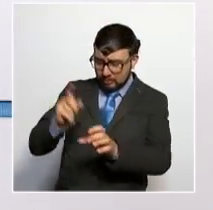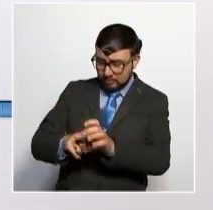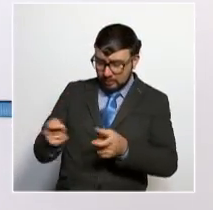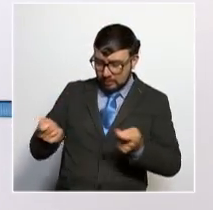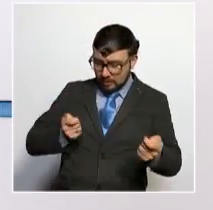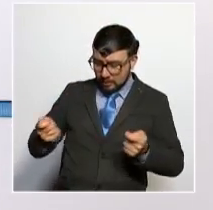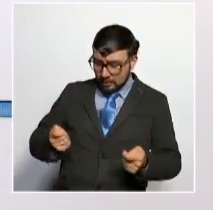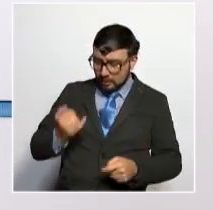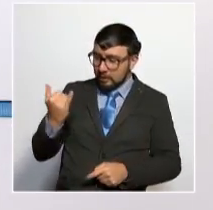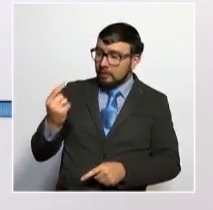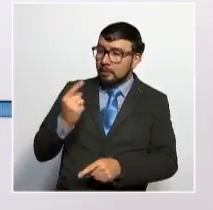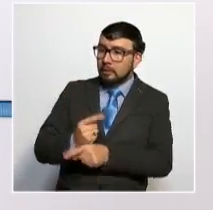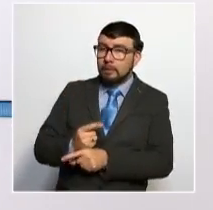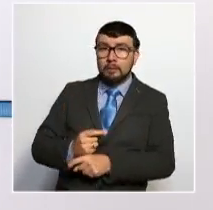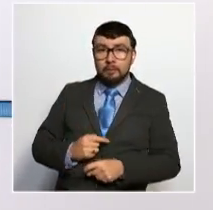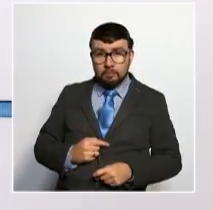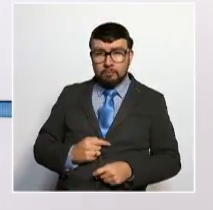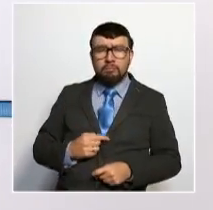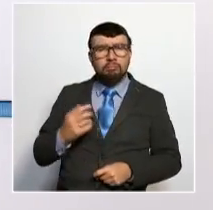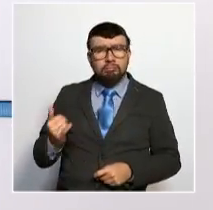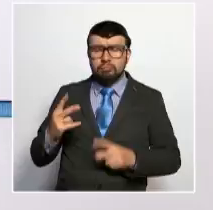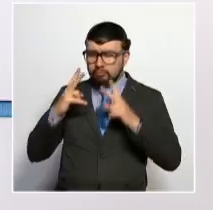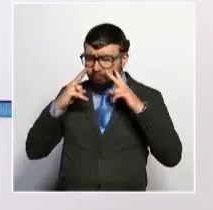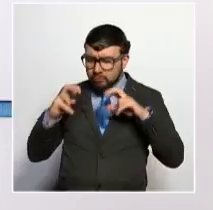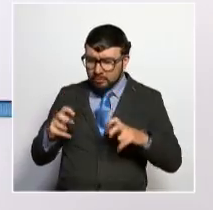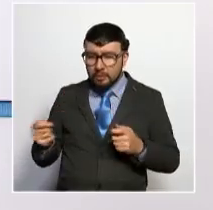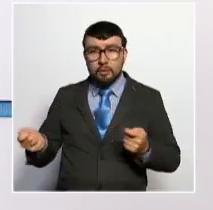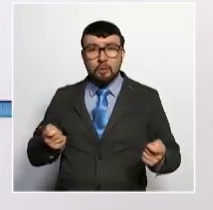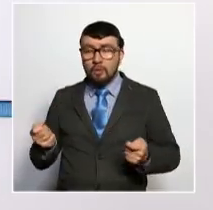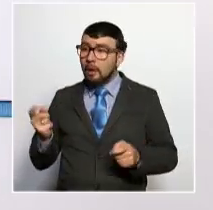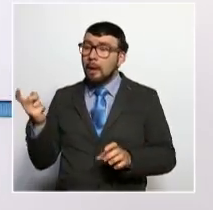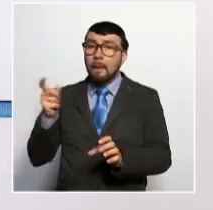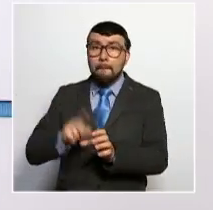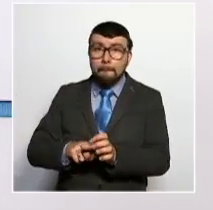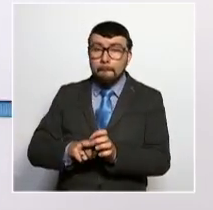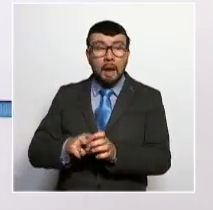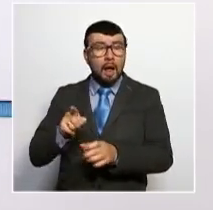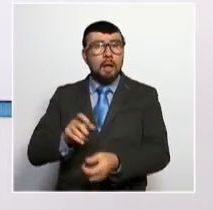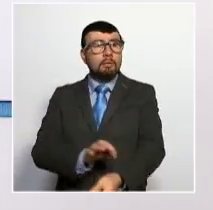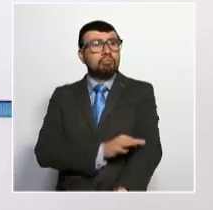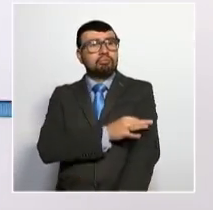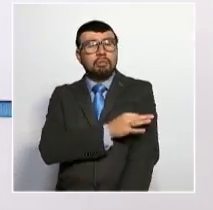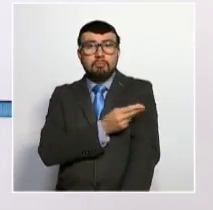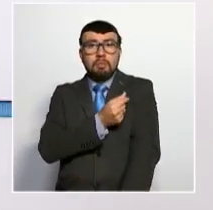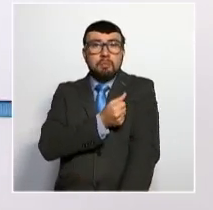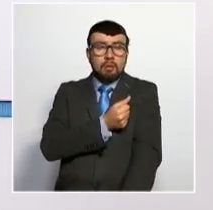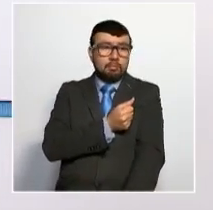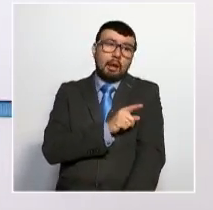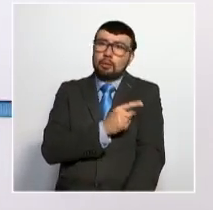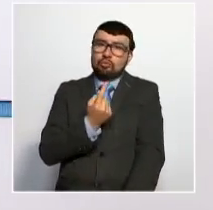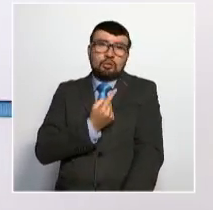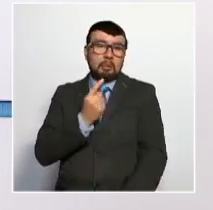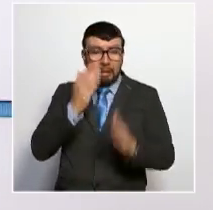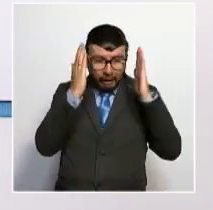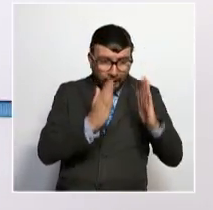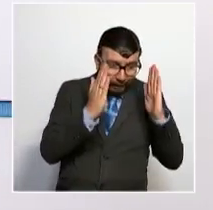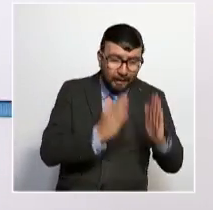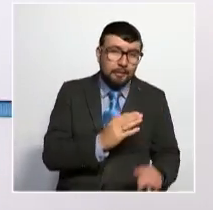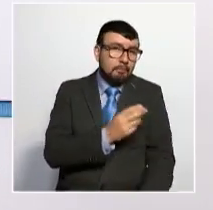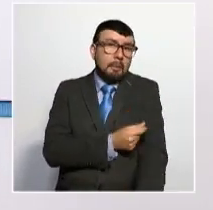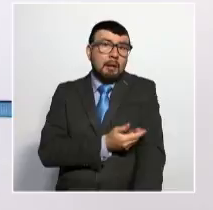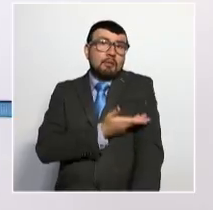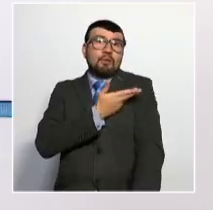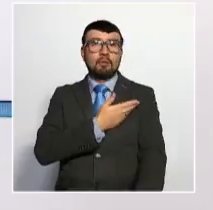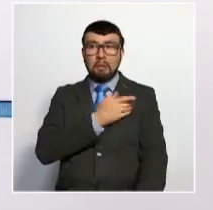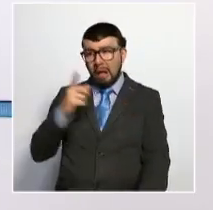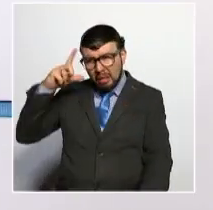paciente está en el grupo de hipertensos y va a control de hipertensos, pues el médico no se va a centrar en otra cosa que no sea su hipertensión. Entonces han sido